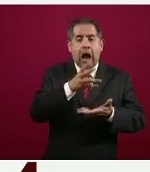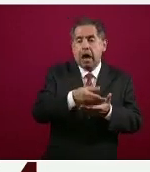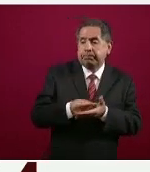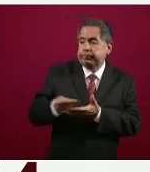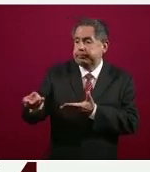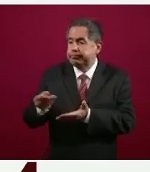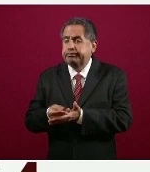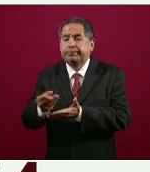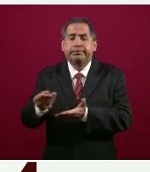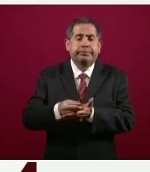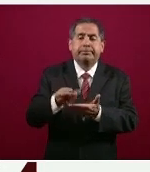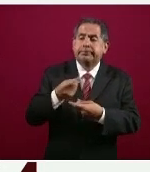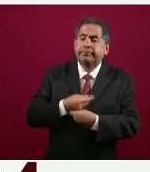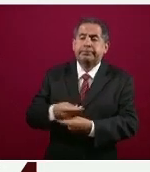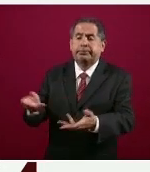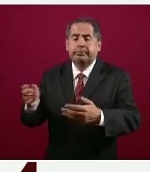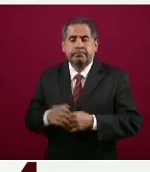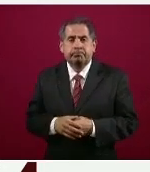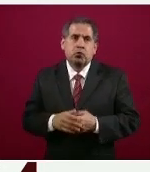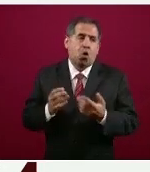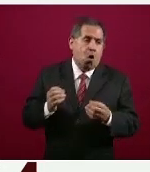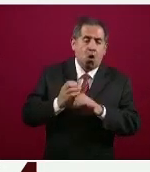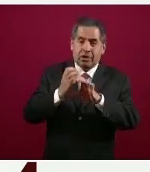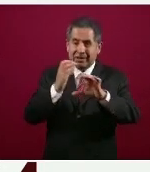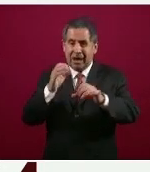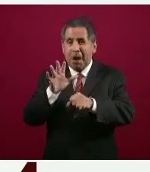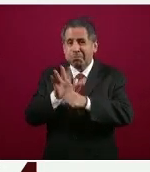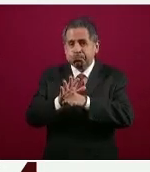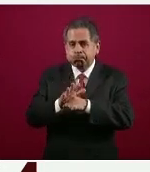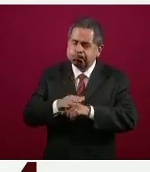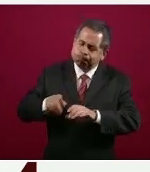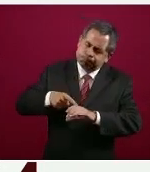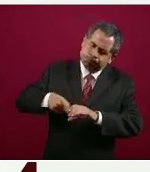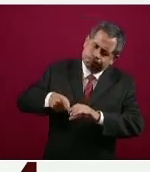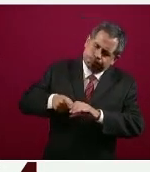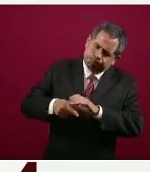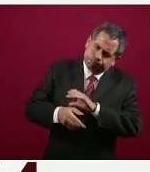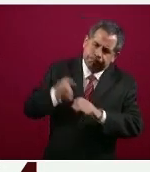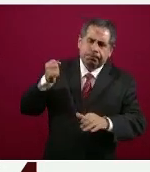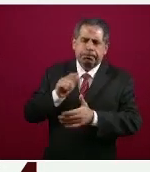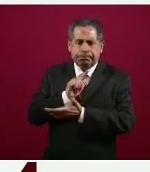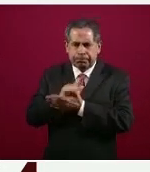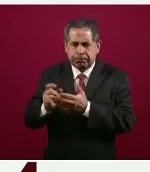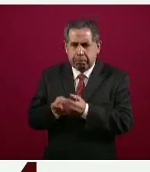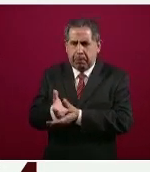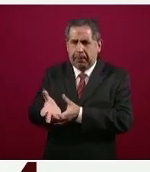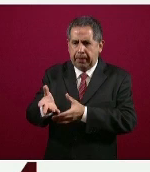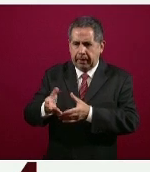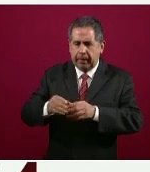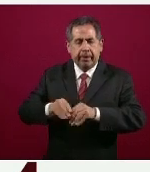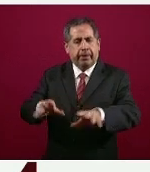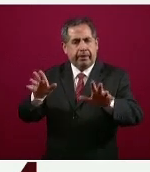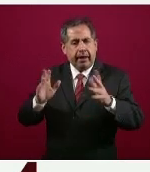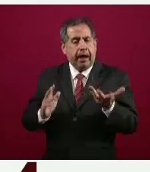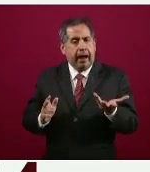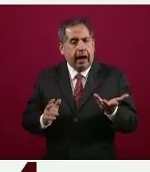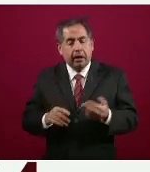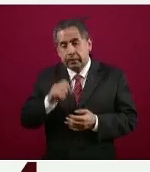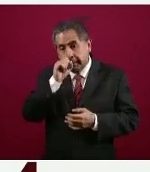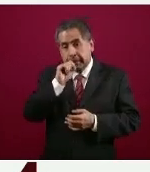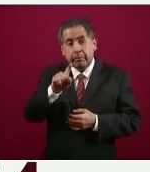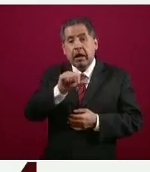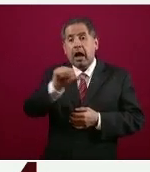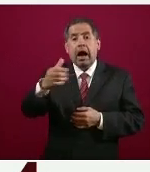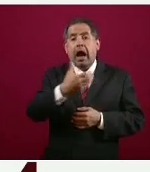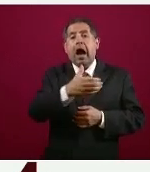diversas partes de la ciudad, los desasolves que hicimos, también auxiliamos mucho a los agricultores cuando les falla